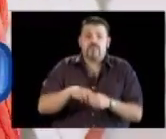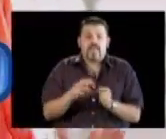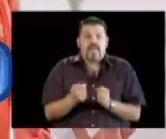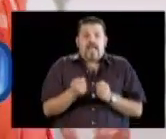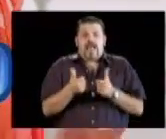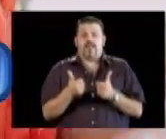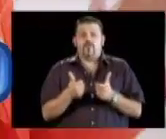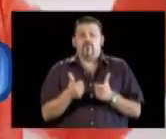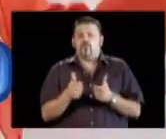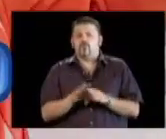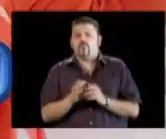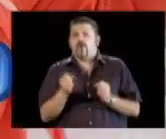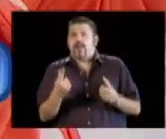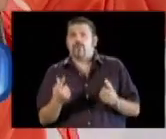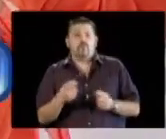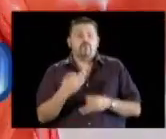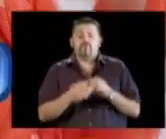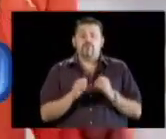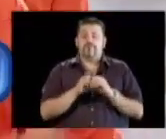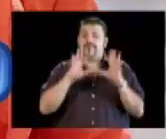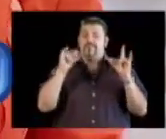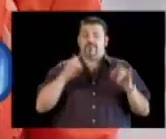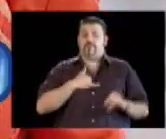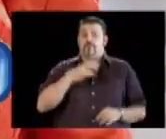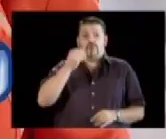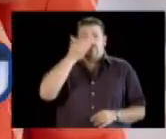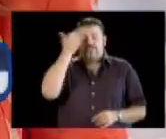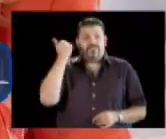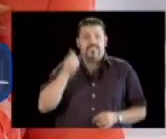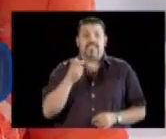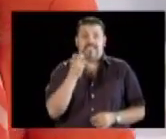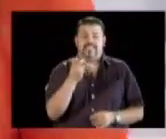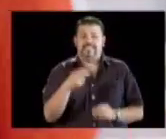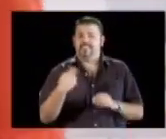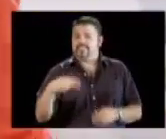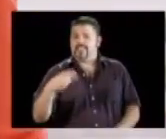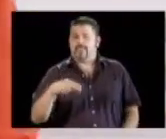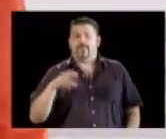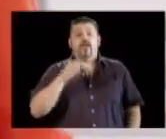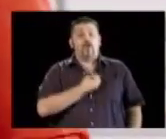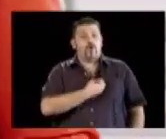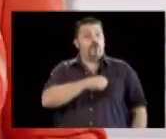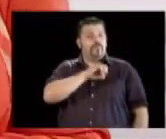algo maravilloso, que en ese momento yo no sabía, que se llama OmniLife.